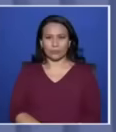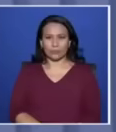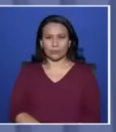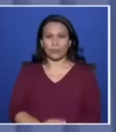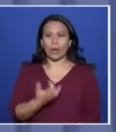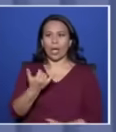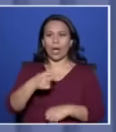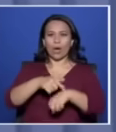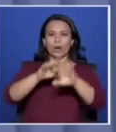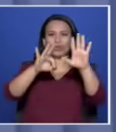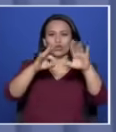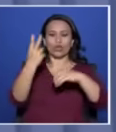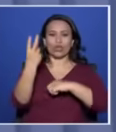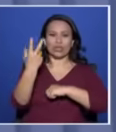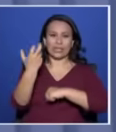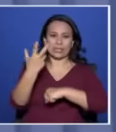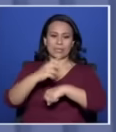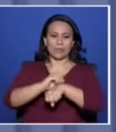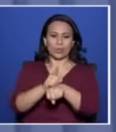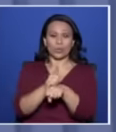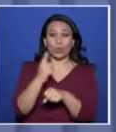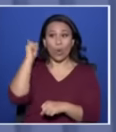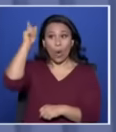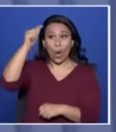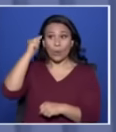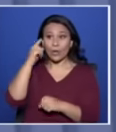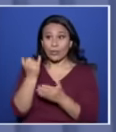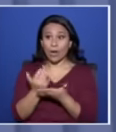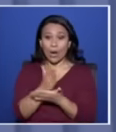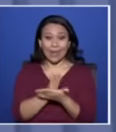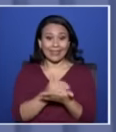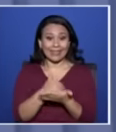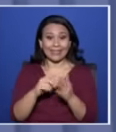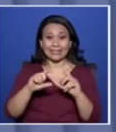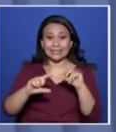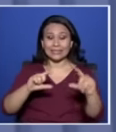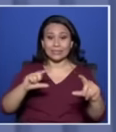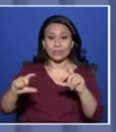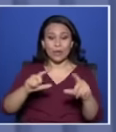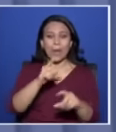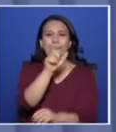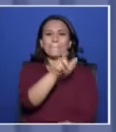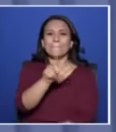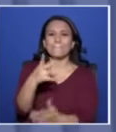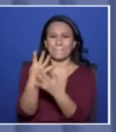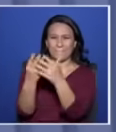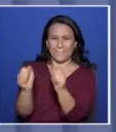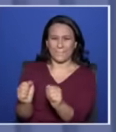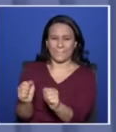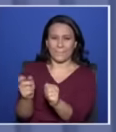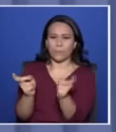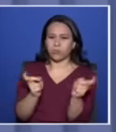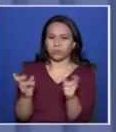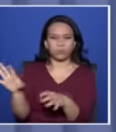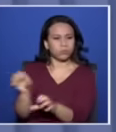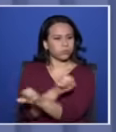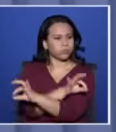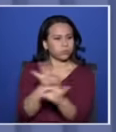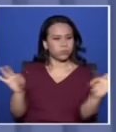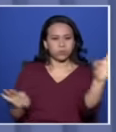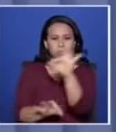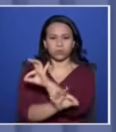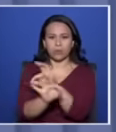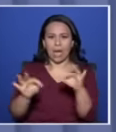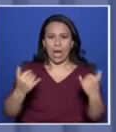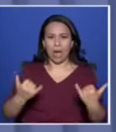Son las 8 de la mañana con 13 minutos. El gobierno va a redistribuir a los presos en las cárceles para retomar el control. Actualmente las Fuerzas